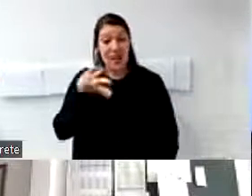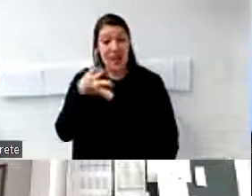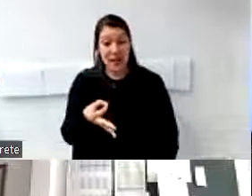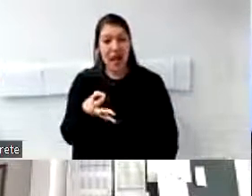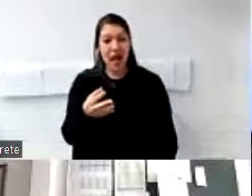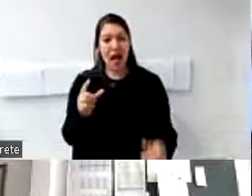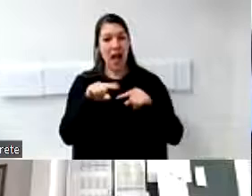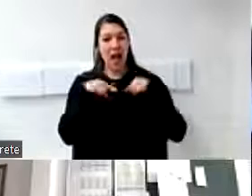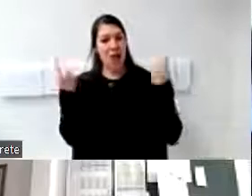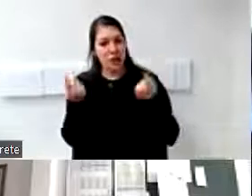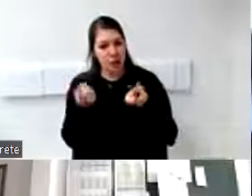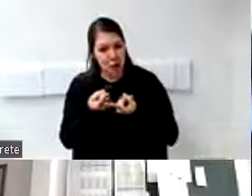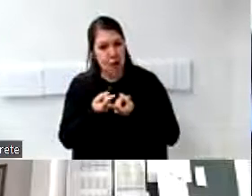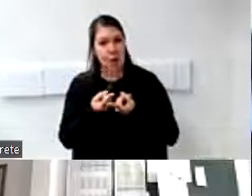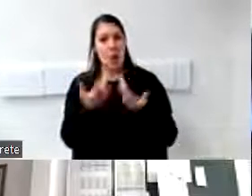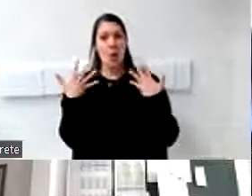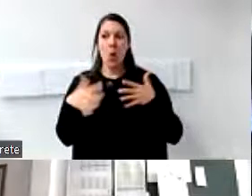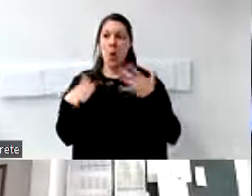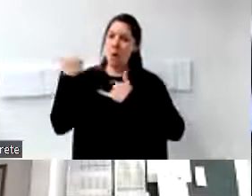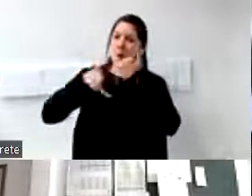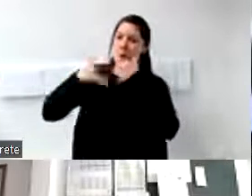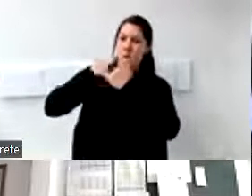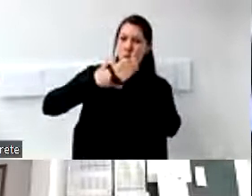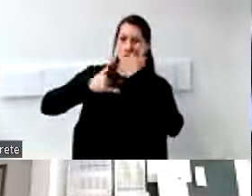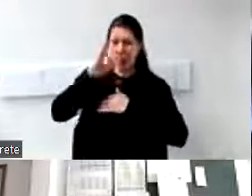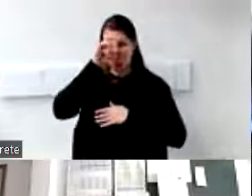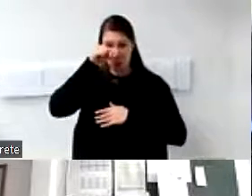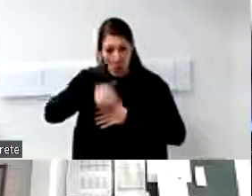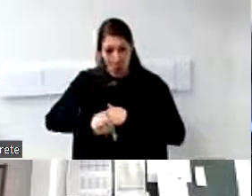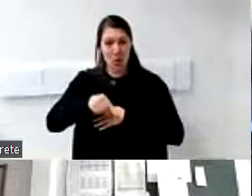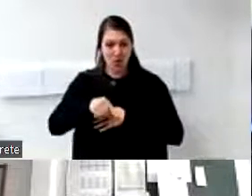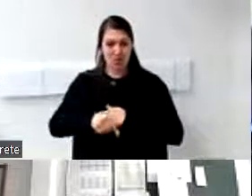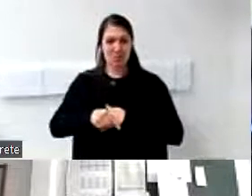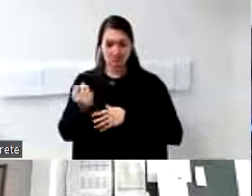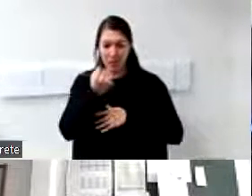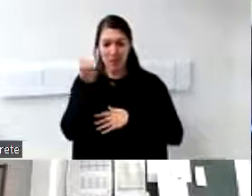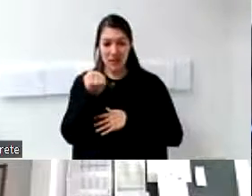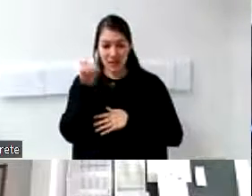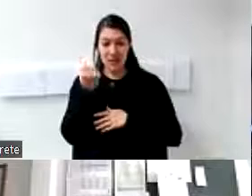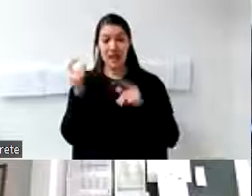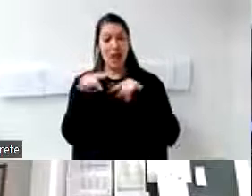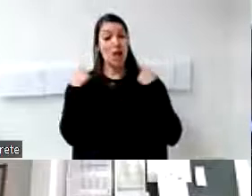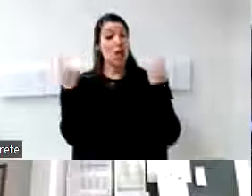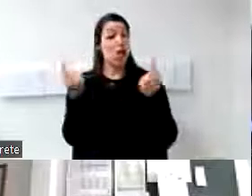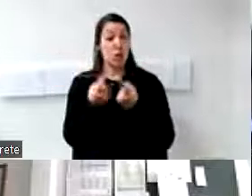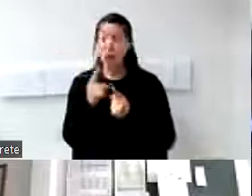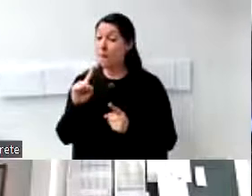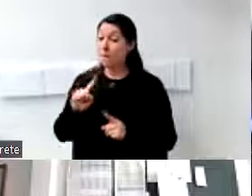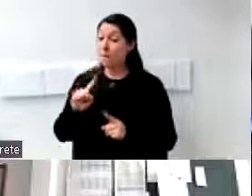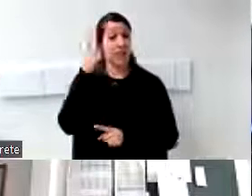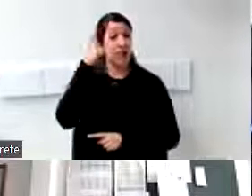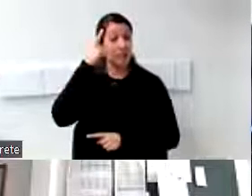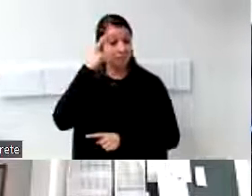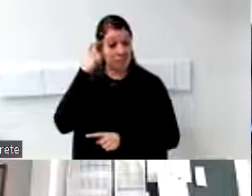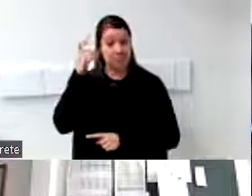muy enriquecidas de todo lo aprendido. Para nosotros es nuestra primera experiencia.